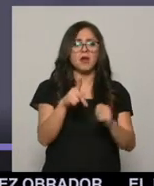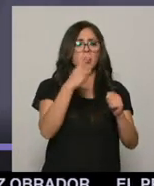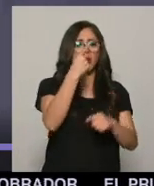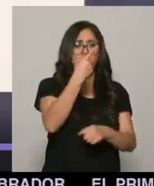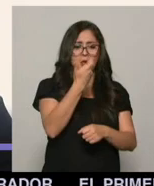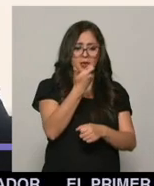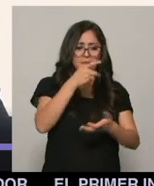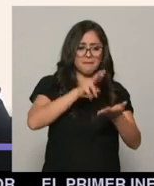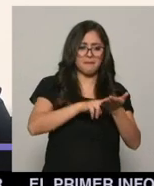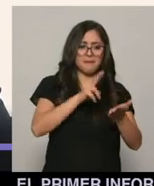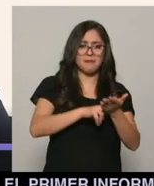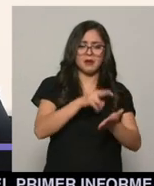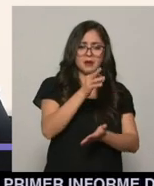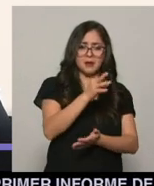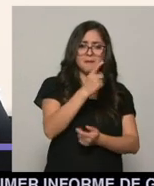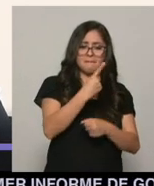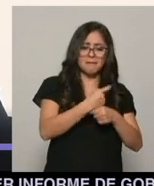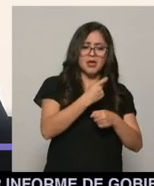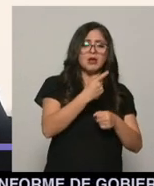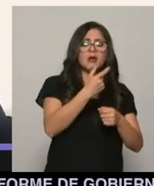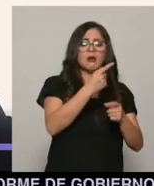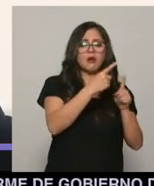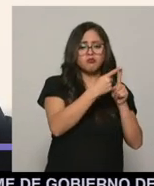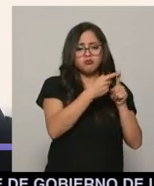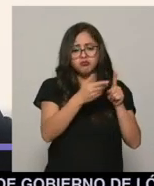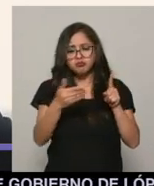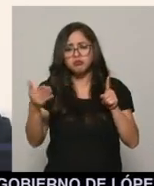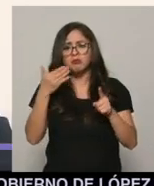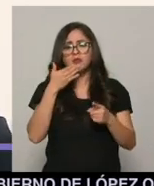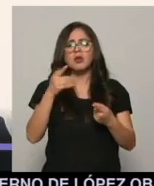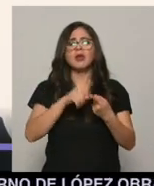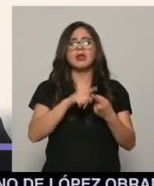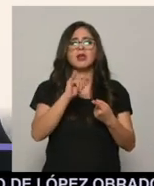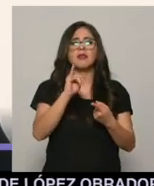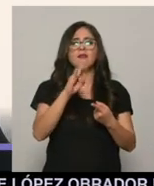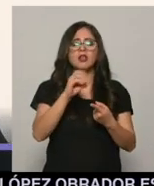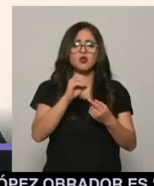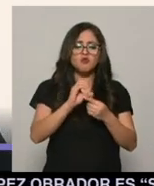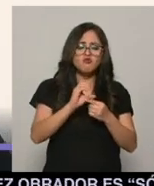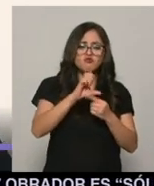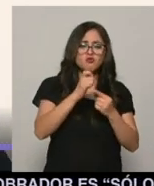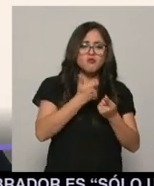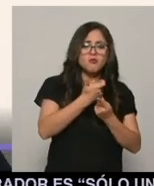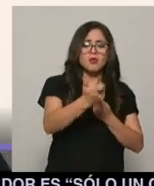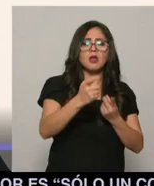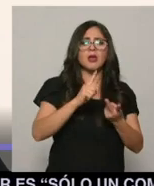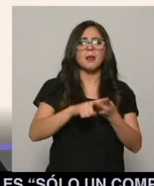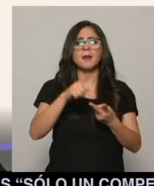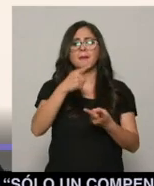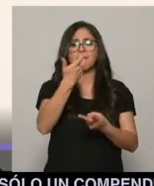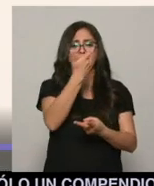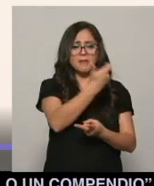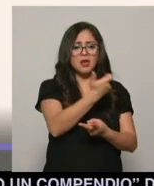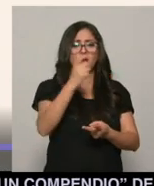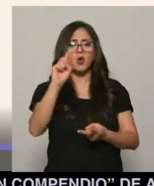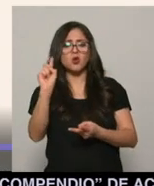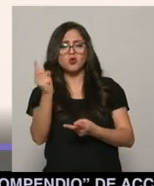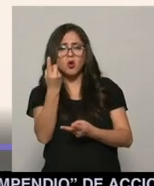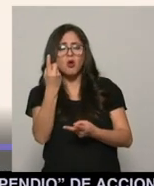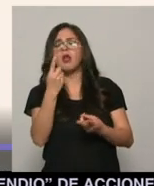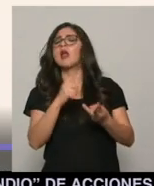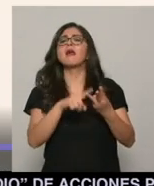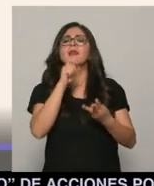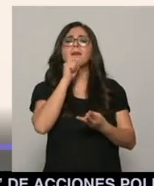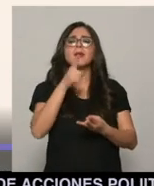económica. Los temas de inflación, la paridad peso-dólar, la bolsa de valores, el índice de confianza